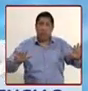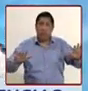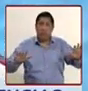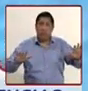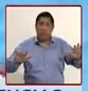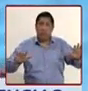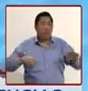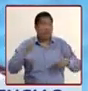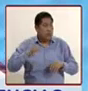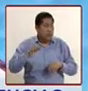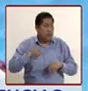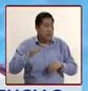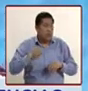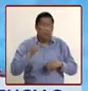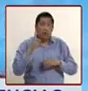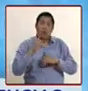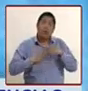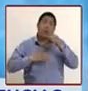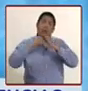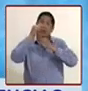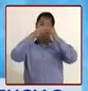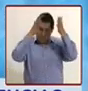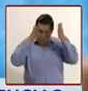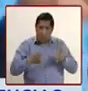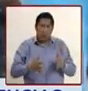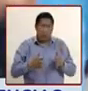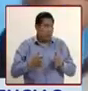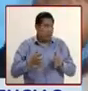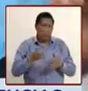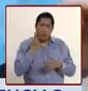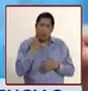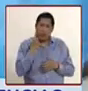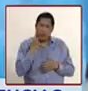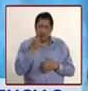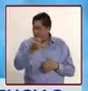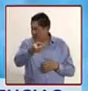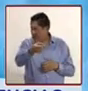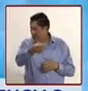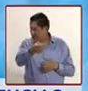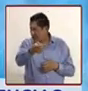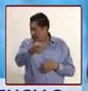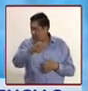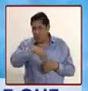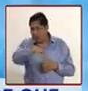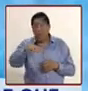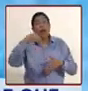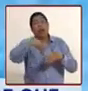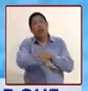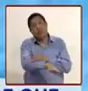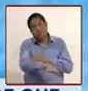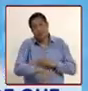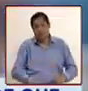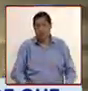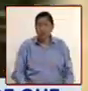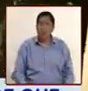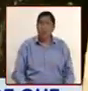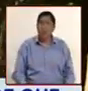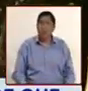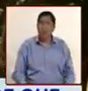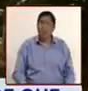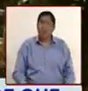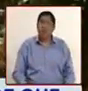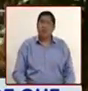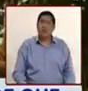en dónde? Sí, en una construcción. Están construyendo recién en ahí adentro me han enterrado.